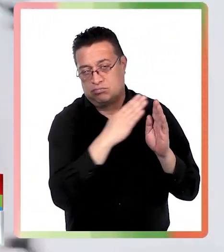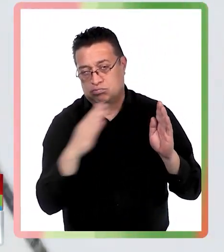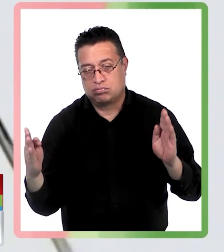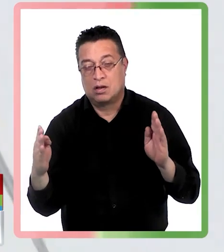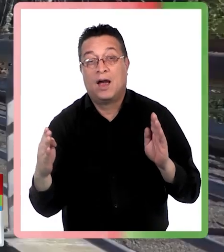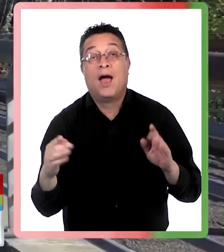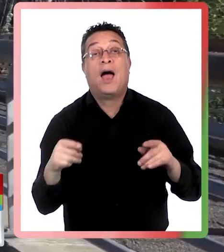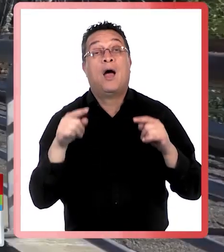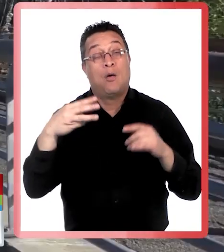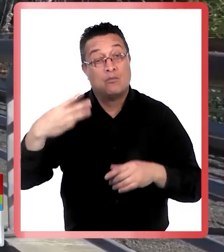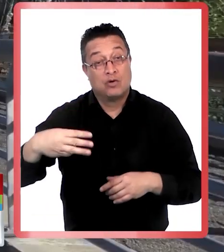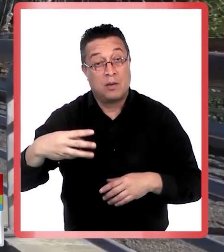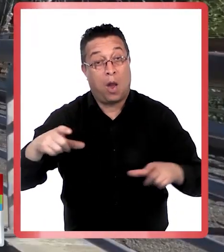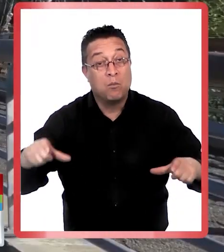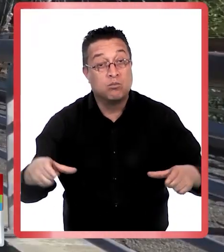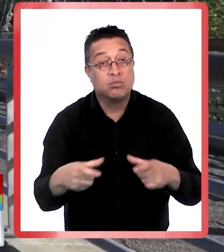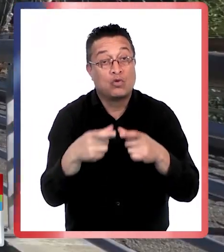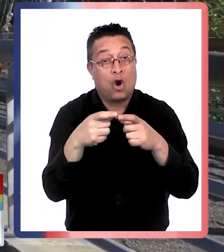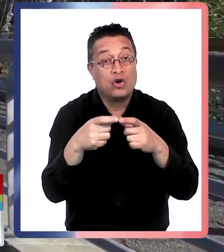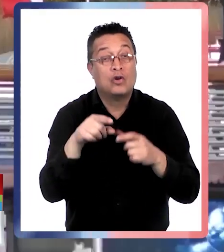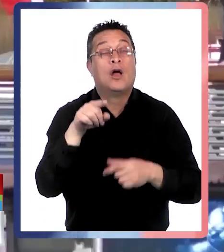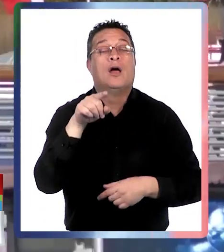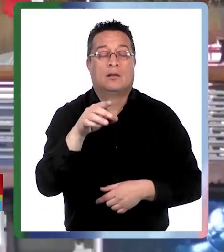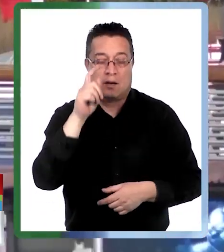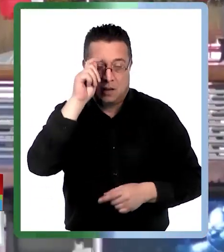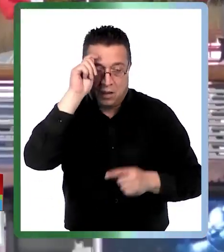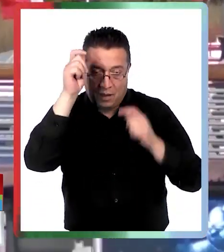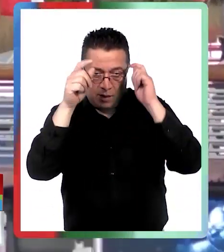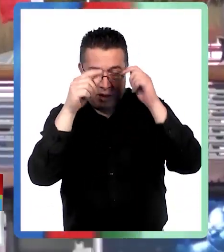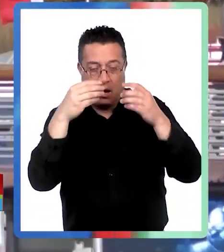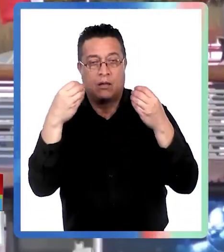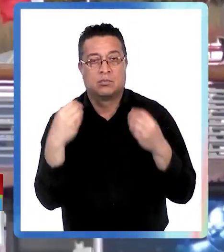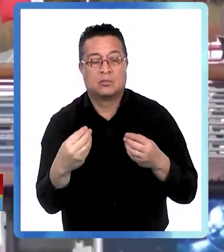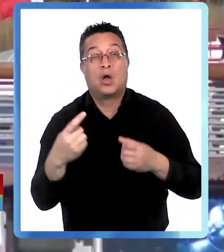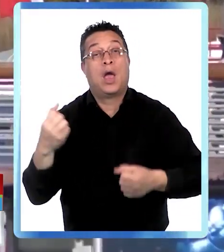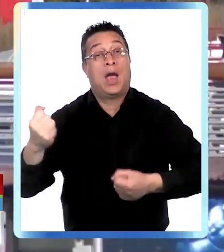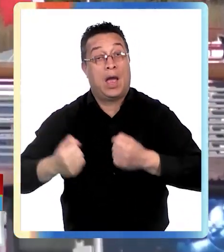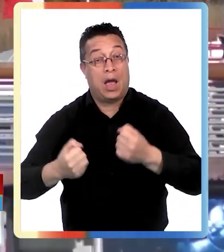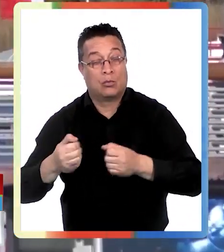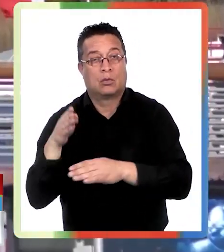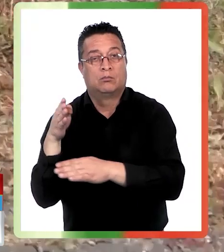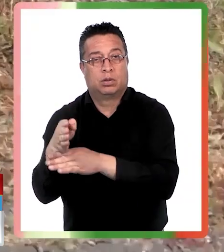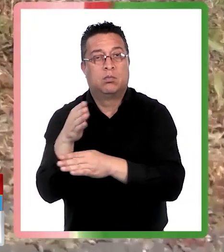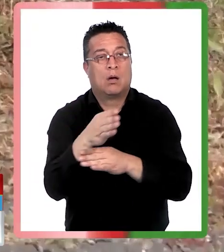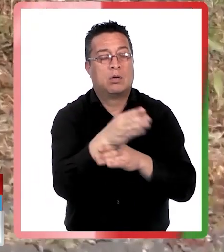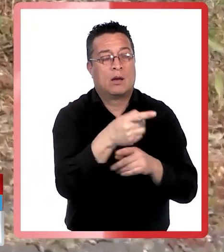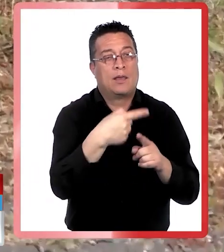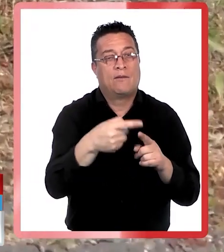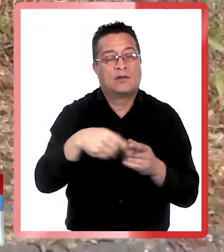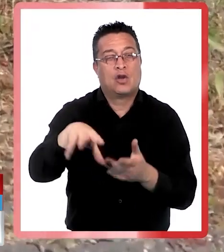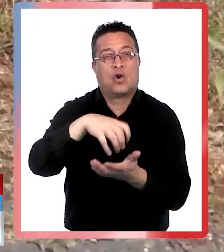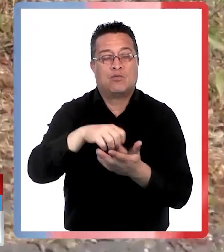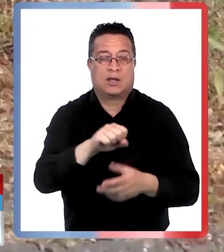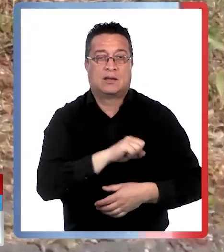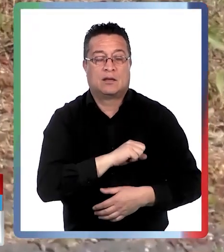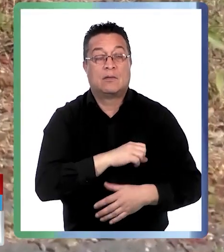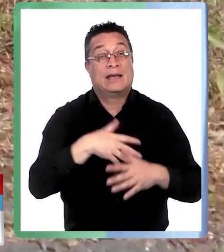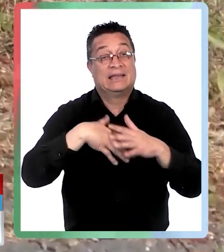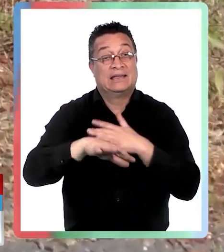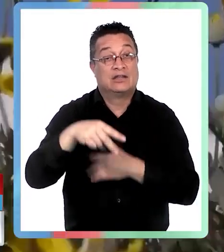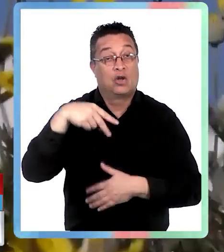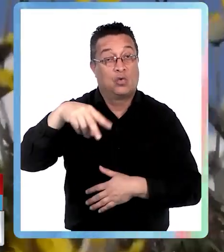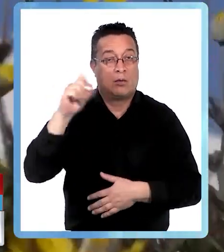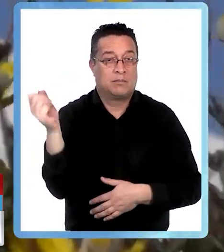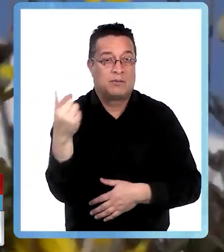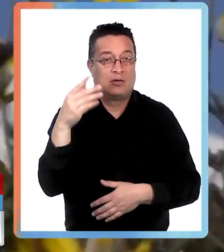ocasión la municipalidad de pucón impulsó una interesante iniciativa se trata de un vehículo que recorrerá varias comunas de Santiago haciendo su Debut el 15 de junio en la